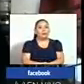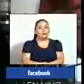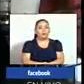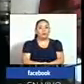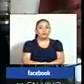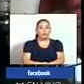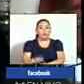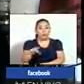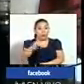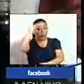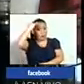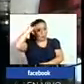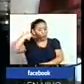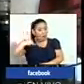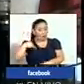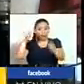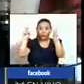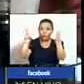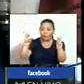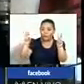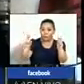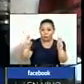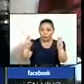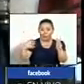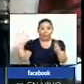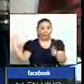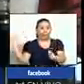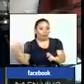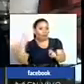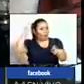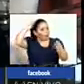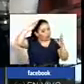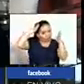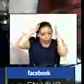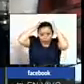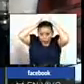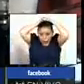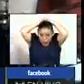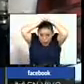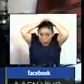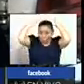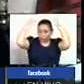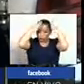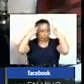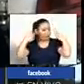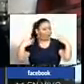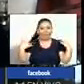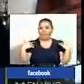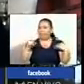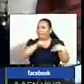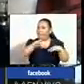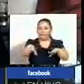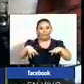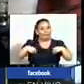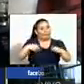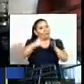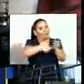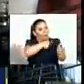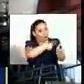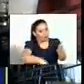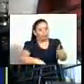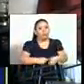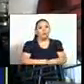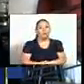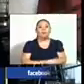a las señoritas que traigan el cabello recogido, no suelto, no va a ser permitido. Lo